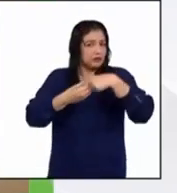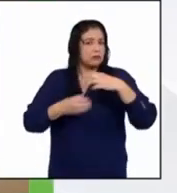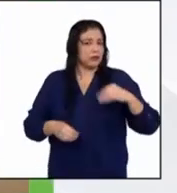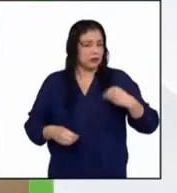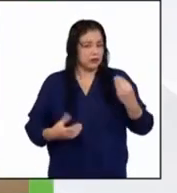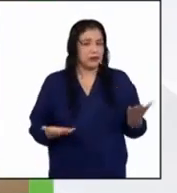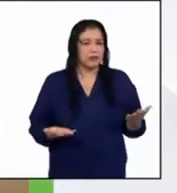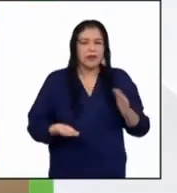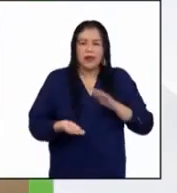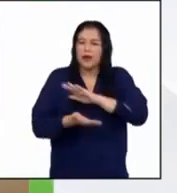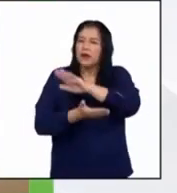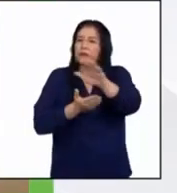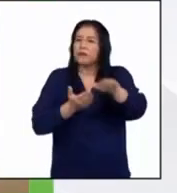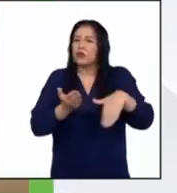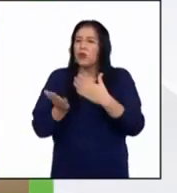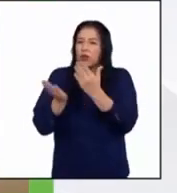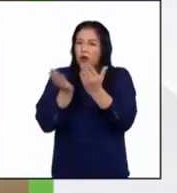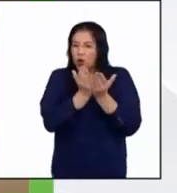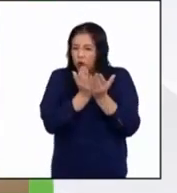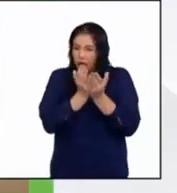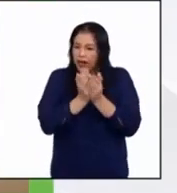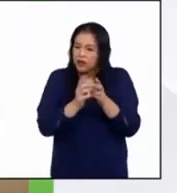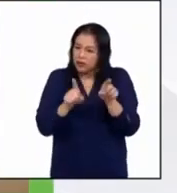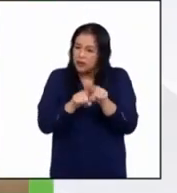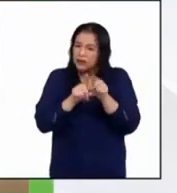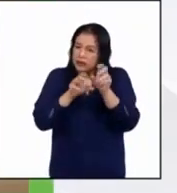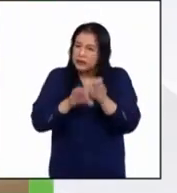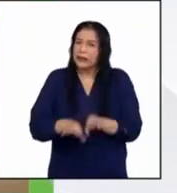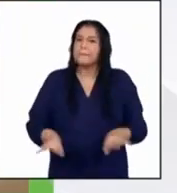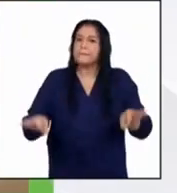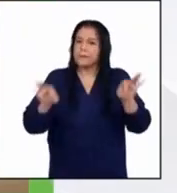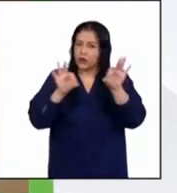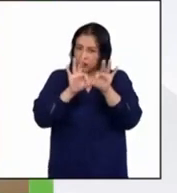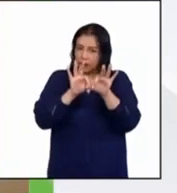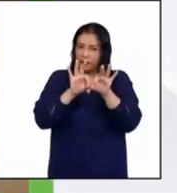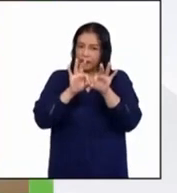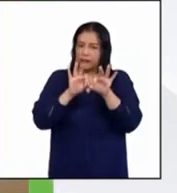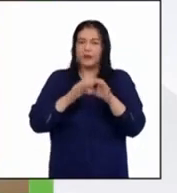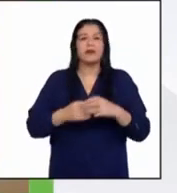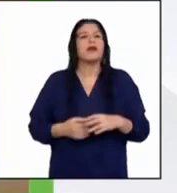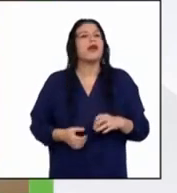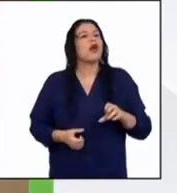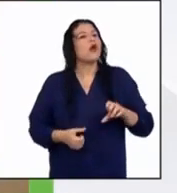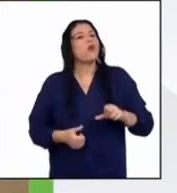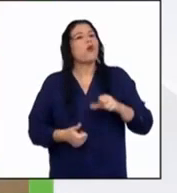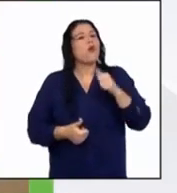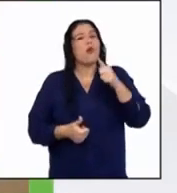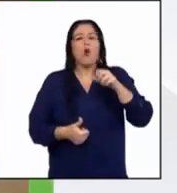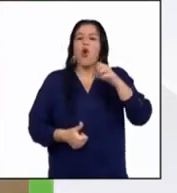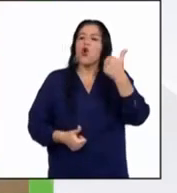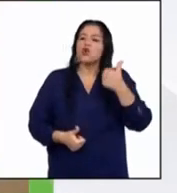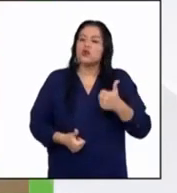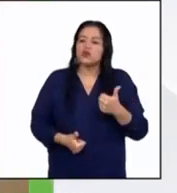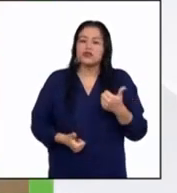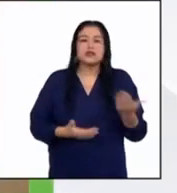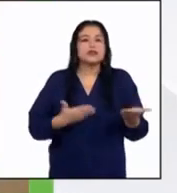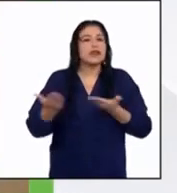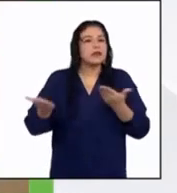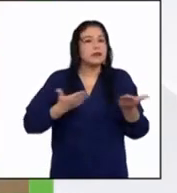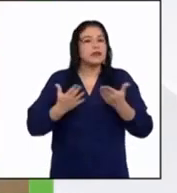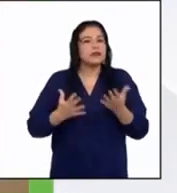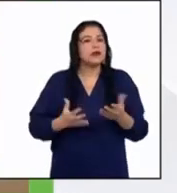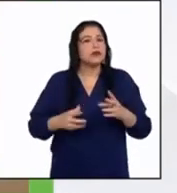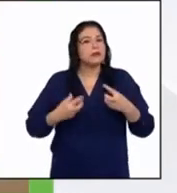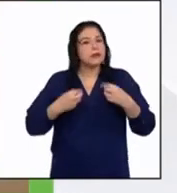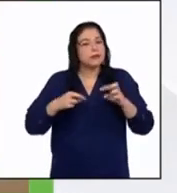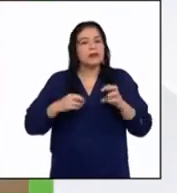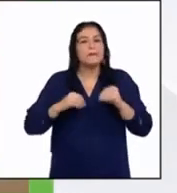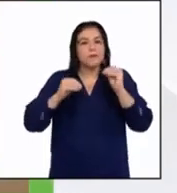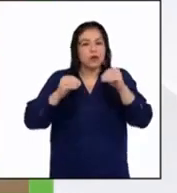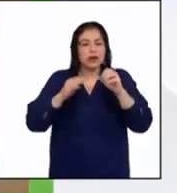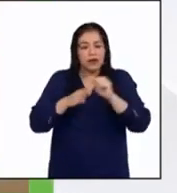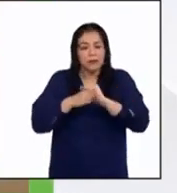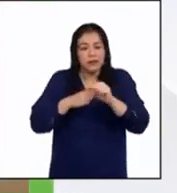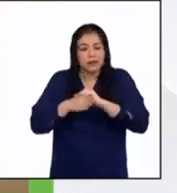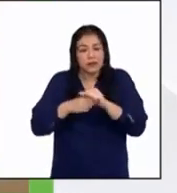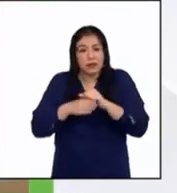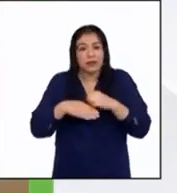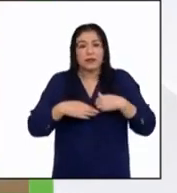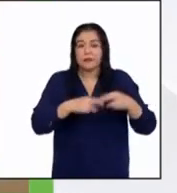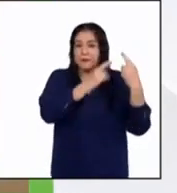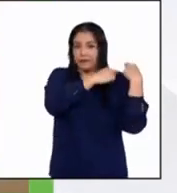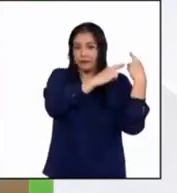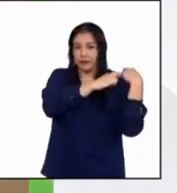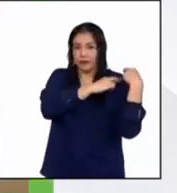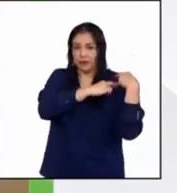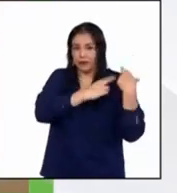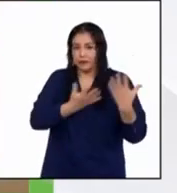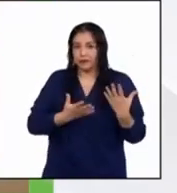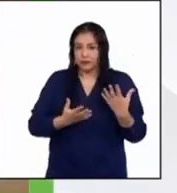Fuera de la escuela es importante también reconocer que otros servicios nos permiten poner en práctica nuestras habilidades. Por